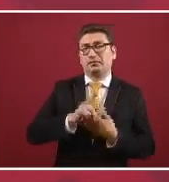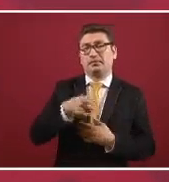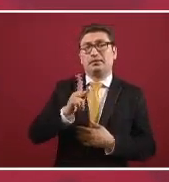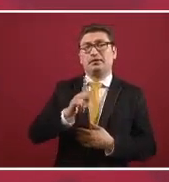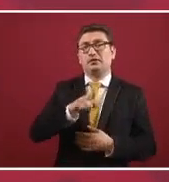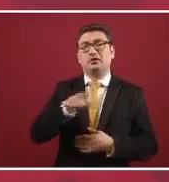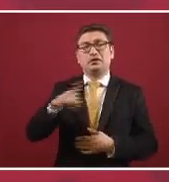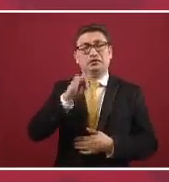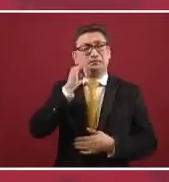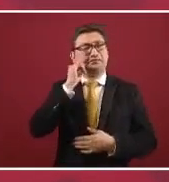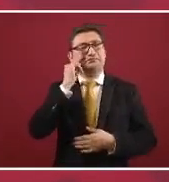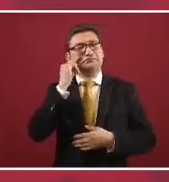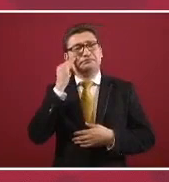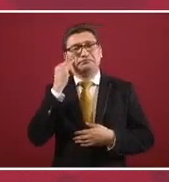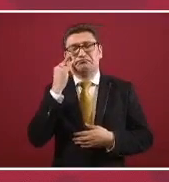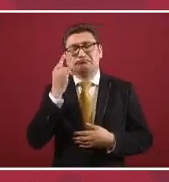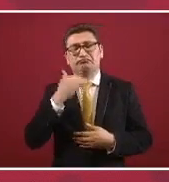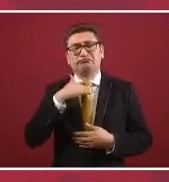están